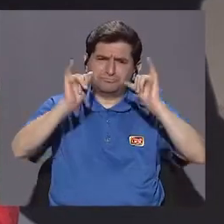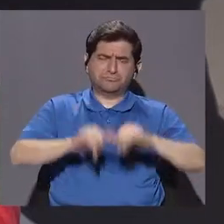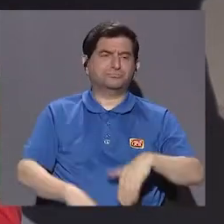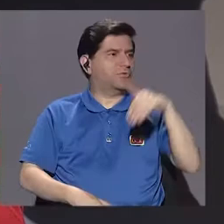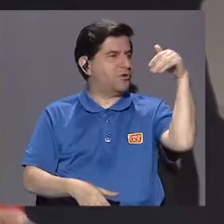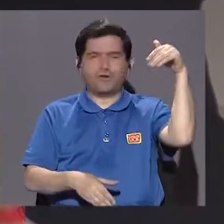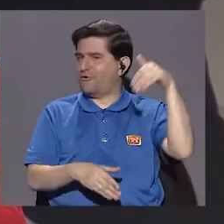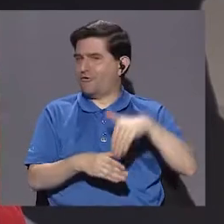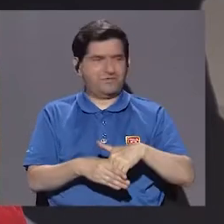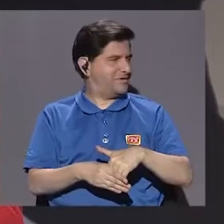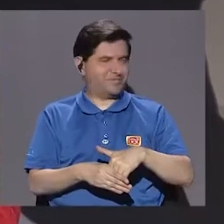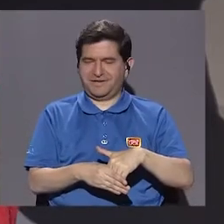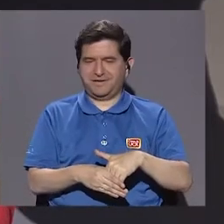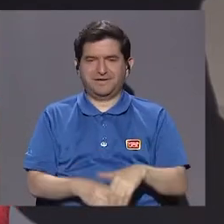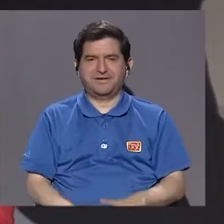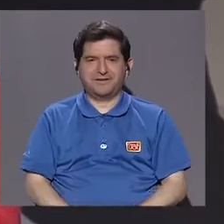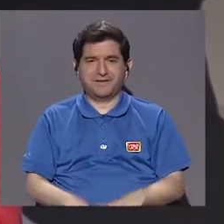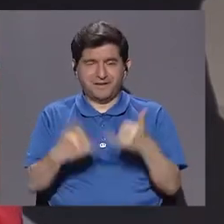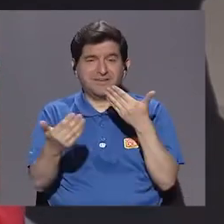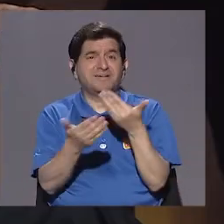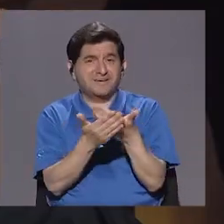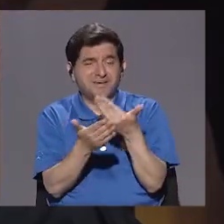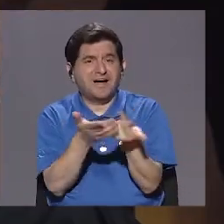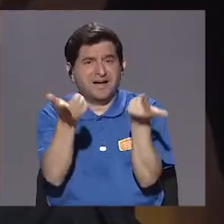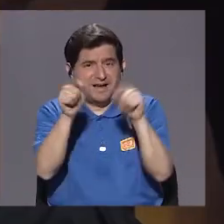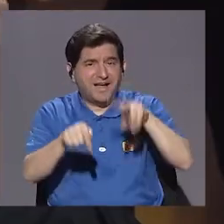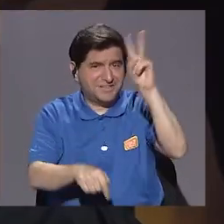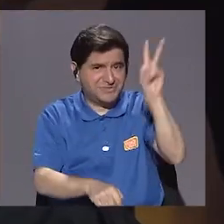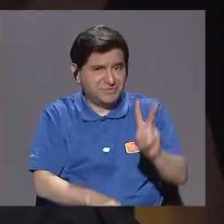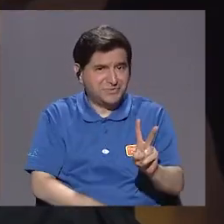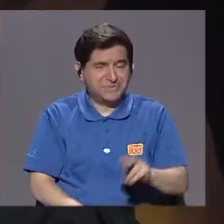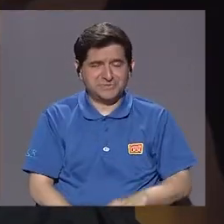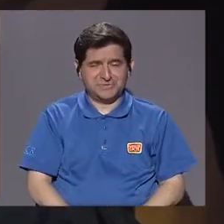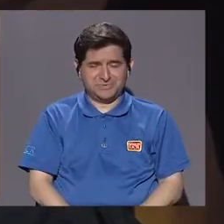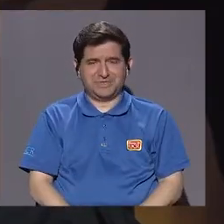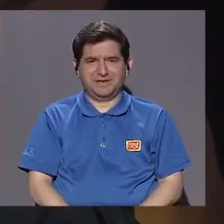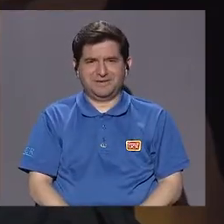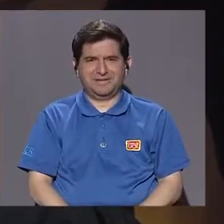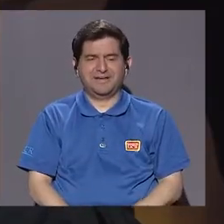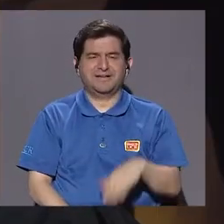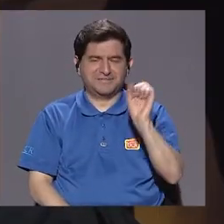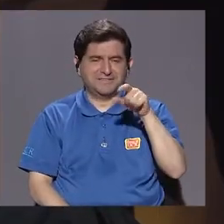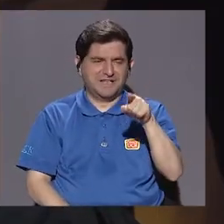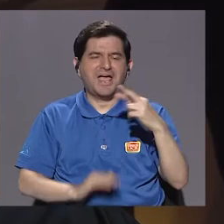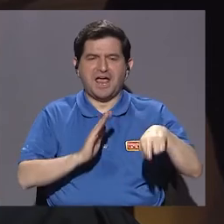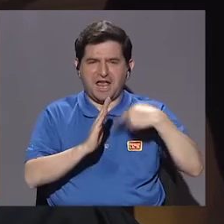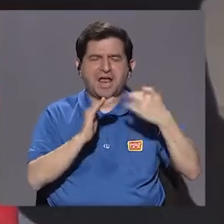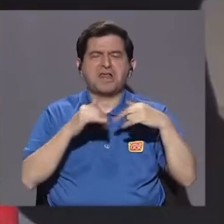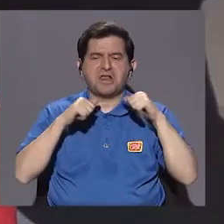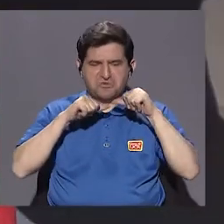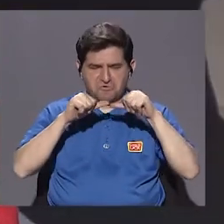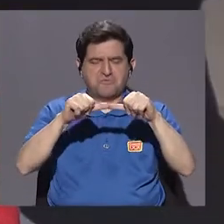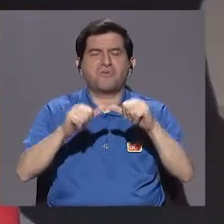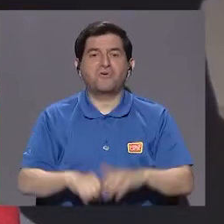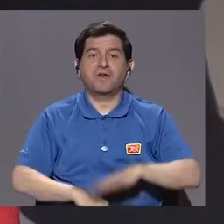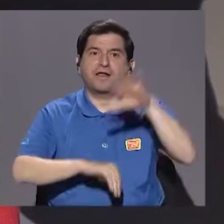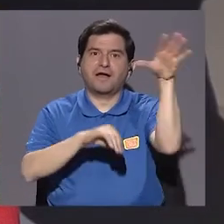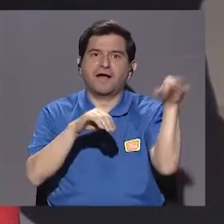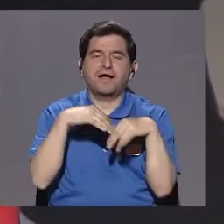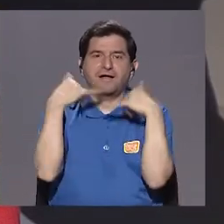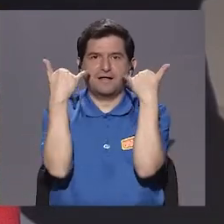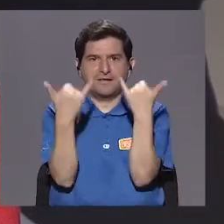intervención y otras cosas y ahí está ya lo ha demostrado en el caso de brasil está jugando su papel a eso se le ha sumado